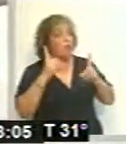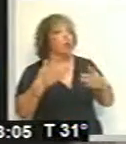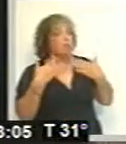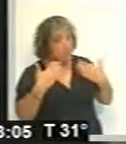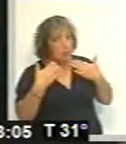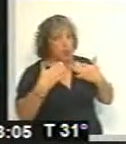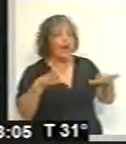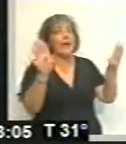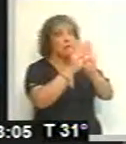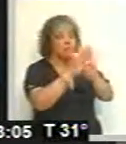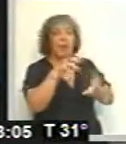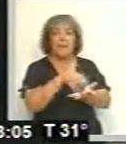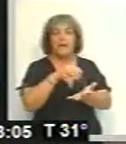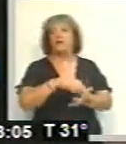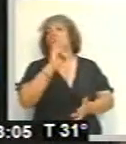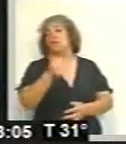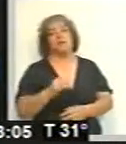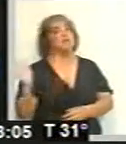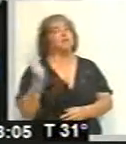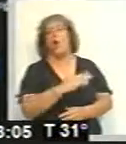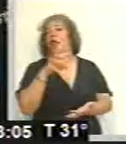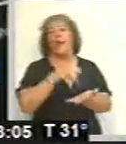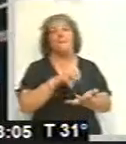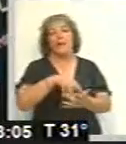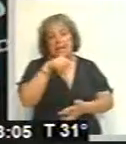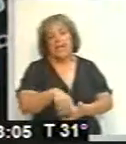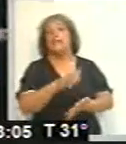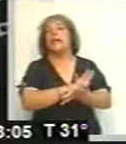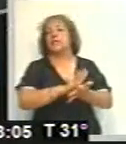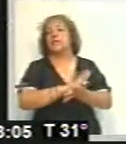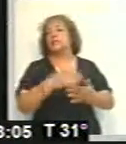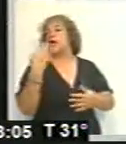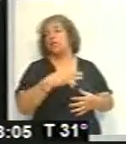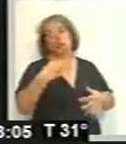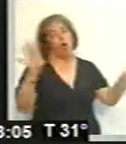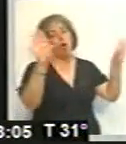algunas de estas empresas? Sí, todas las empresas que tengan esta situación van a ser posibles de clausuras.